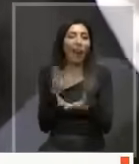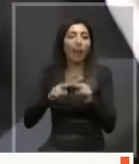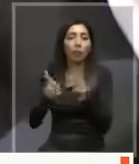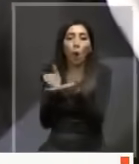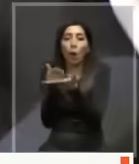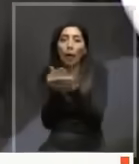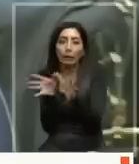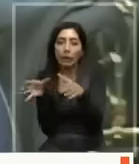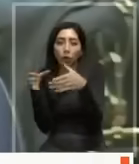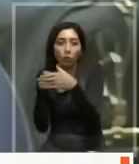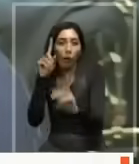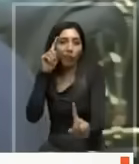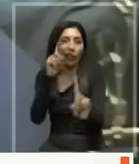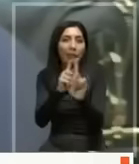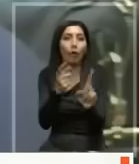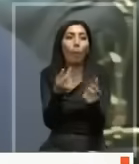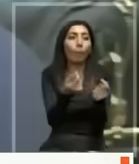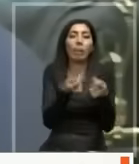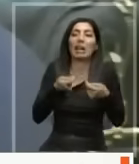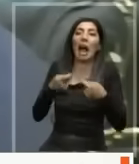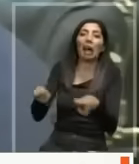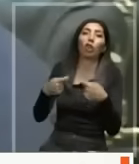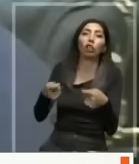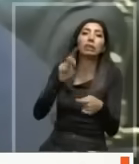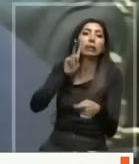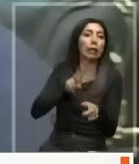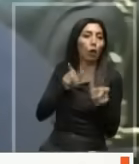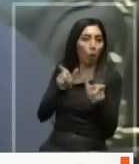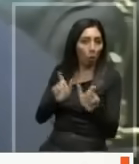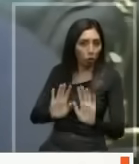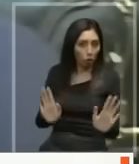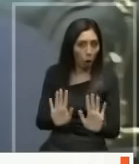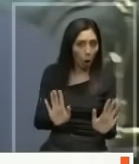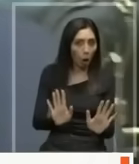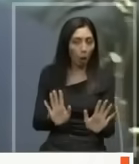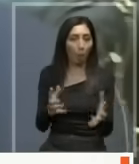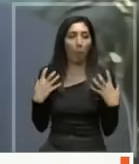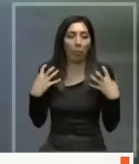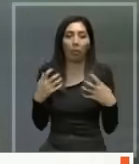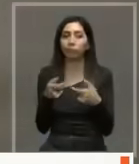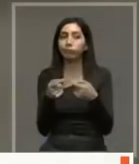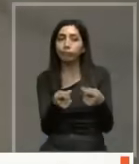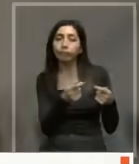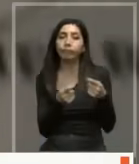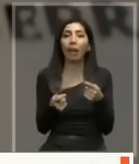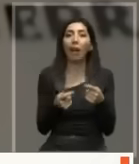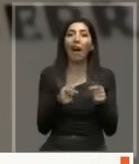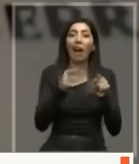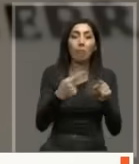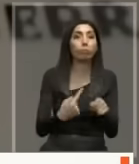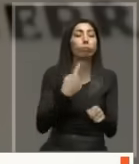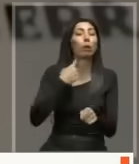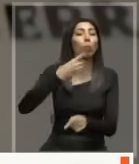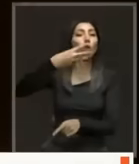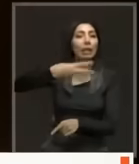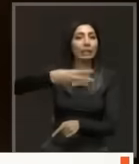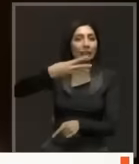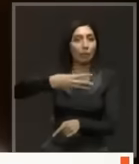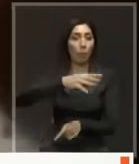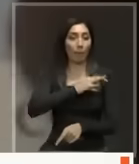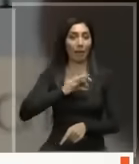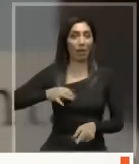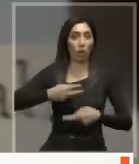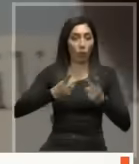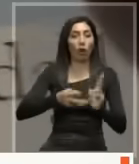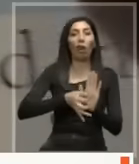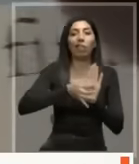cuyo objetivo era gastar recursos sin fiscalización, causando un perjuicio en el municipio que, según el Ministerio Público, superaría los